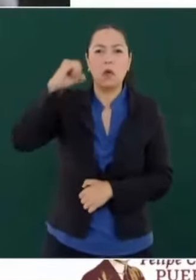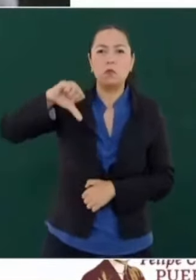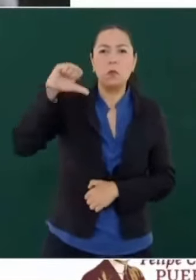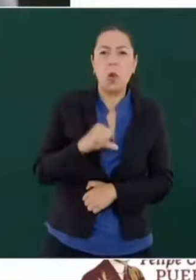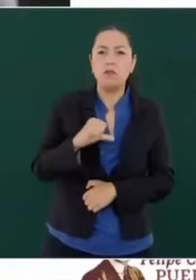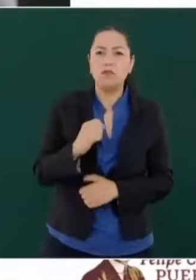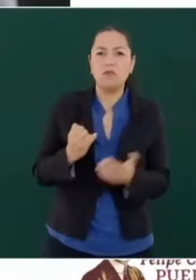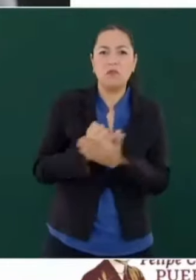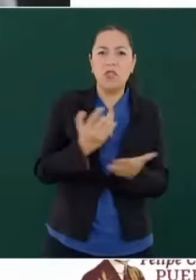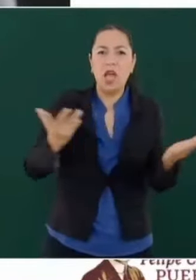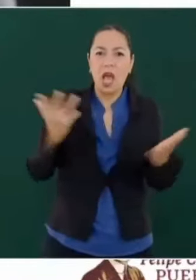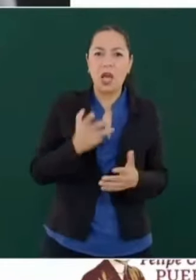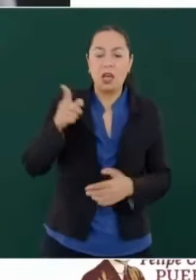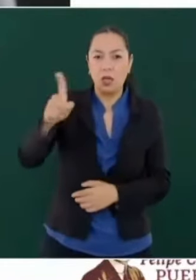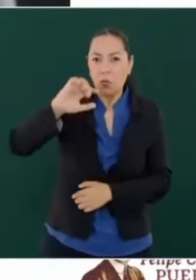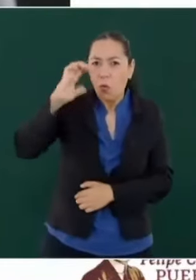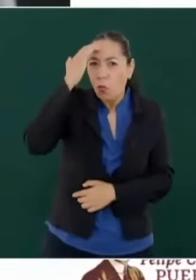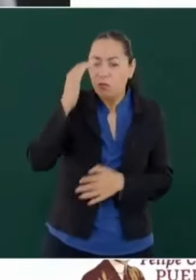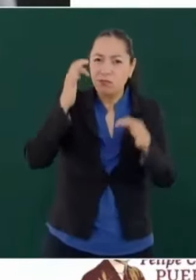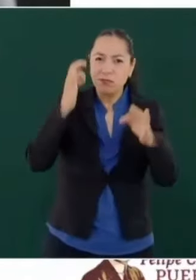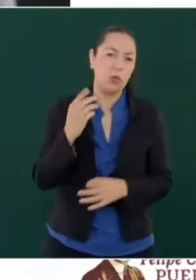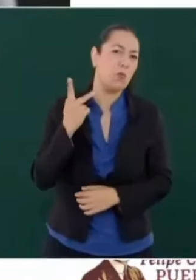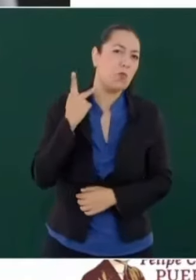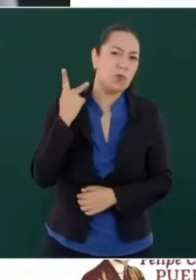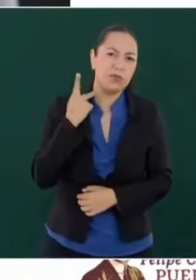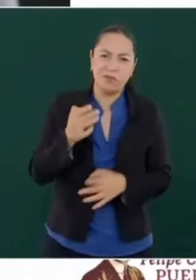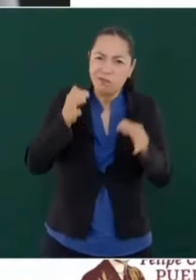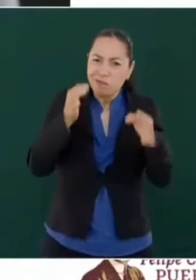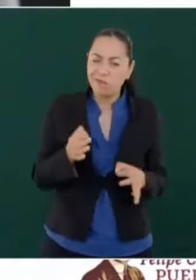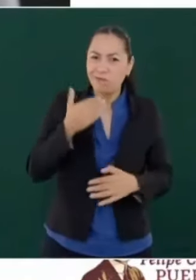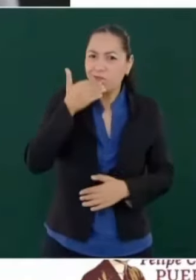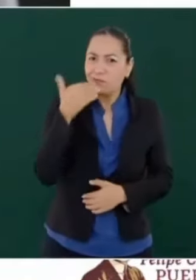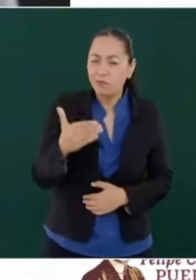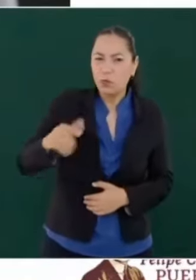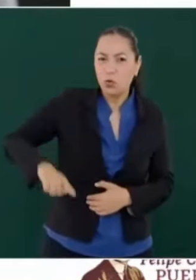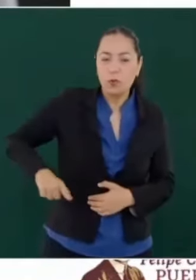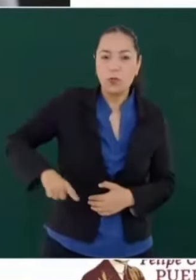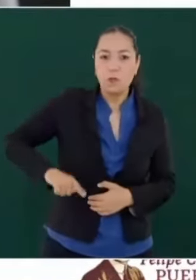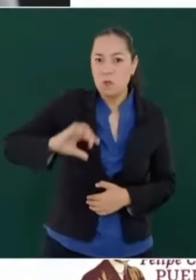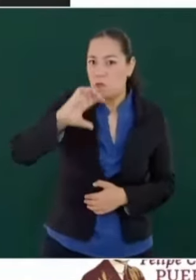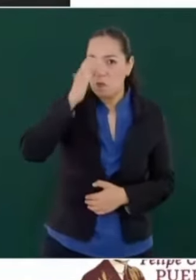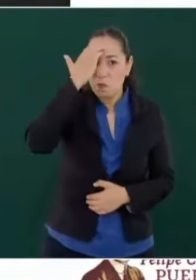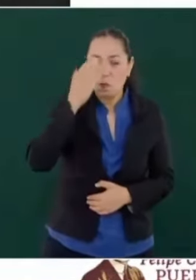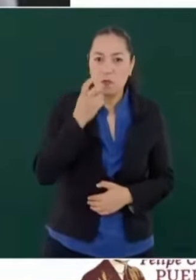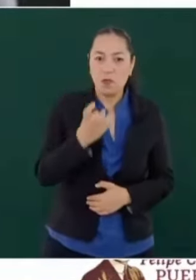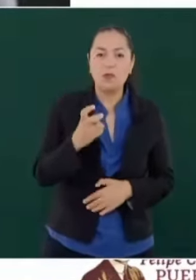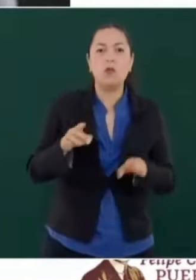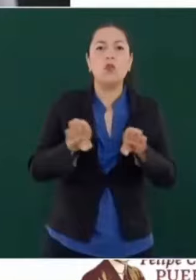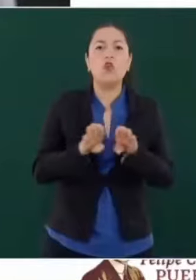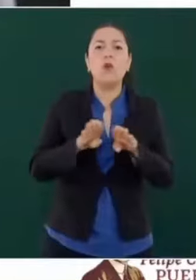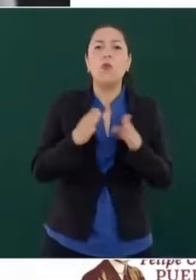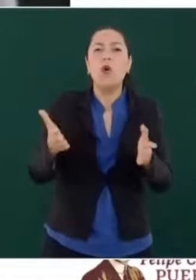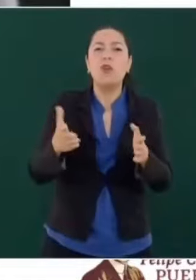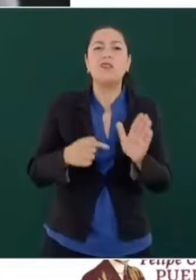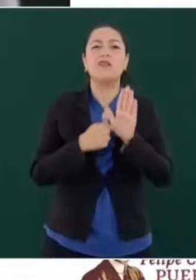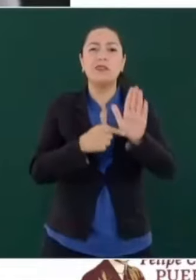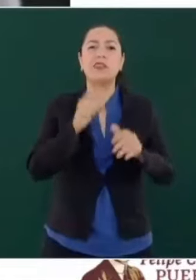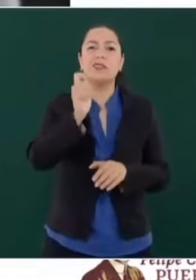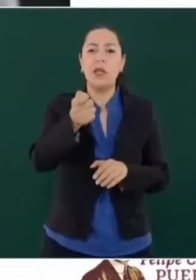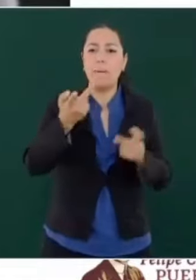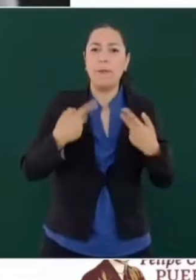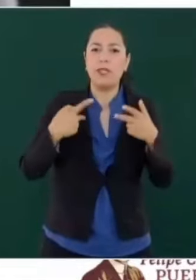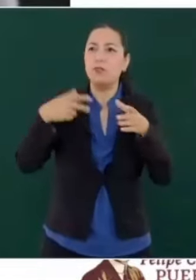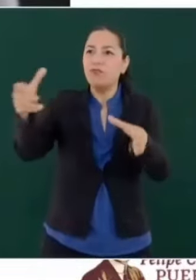el arte de la política y el buen gobierno, que desconoce la trascendencia del asilo y su importancia